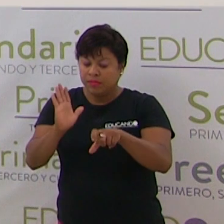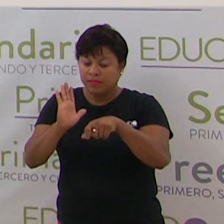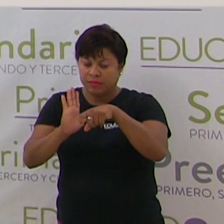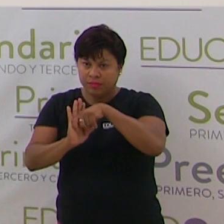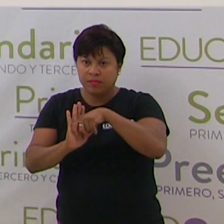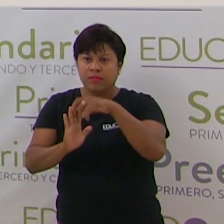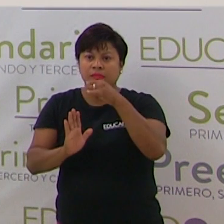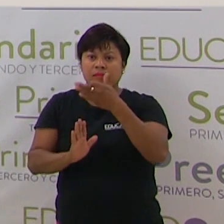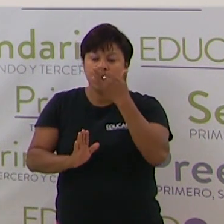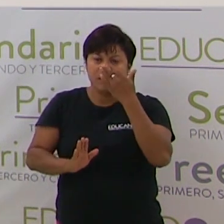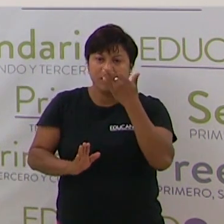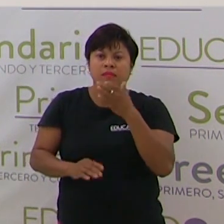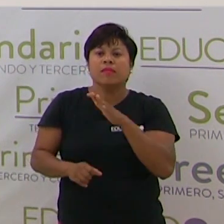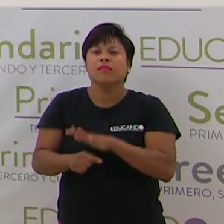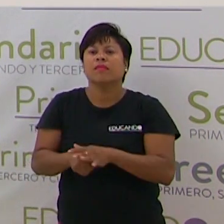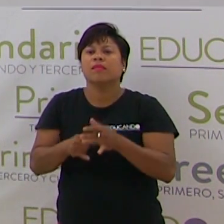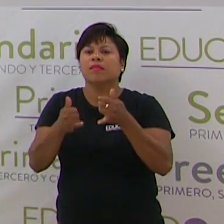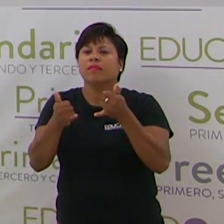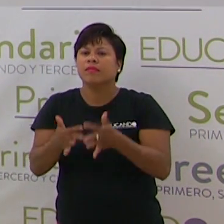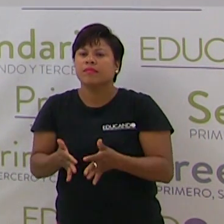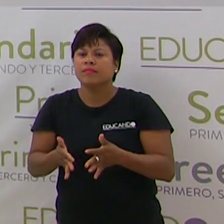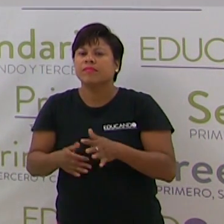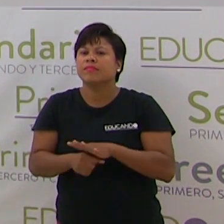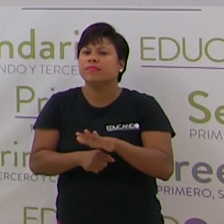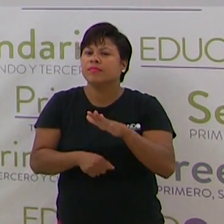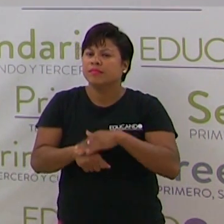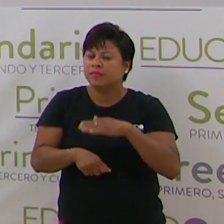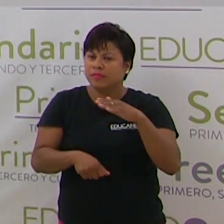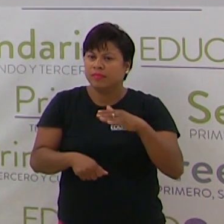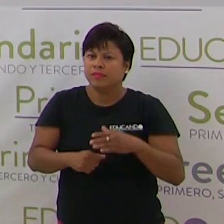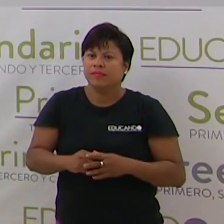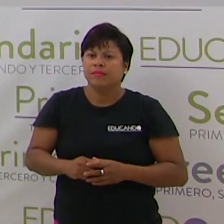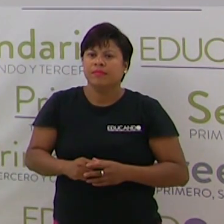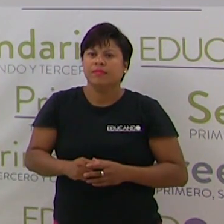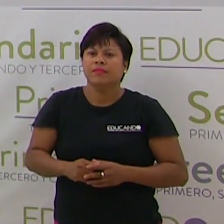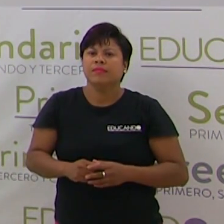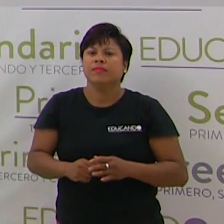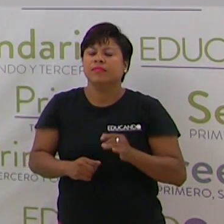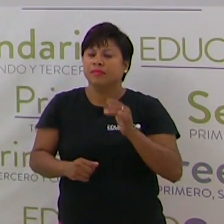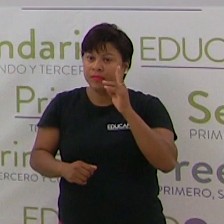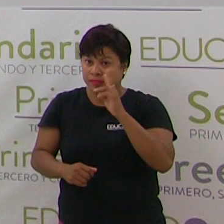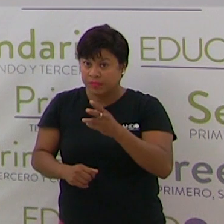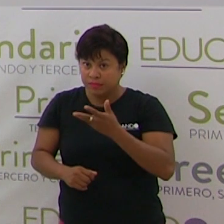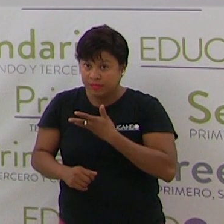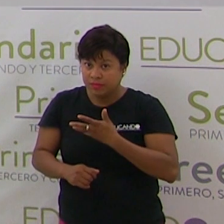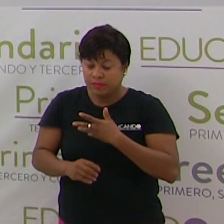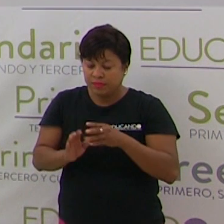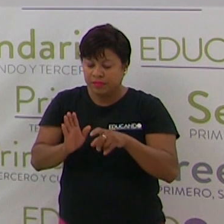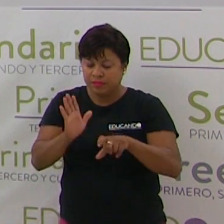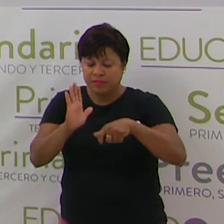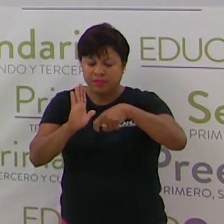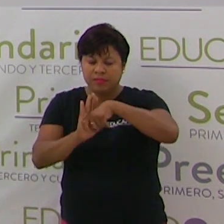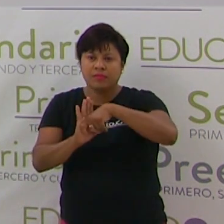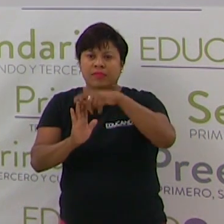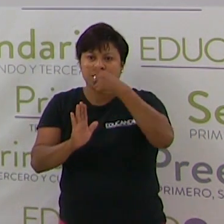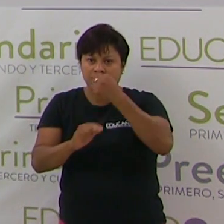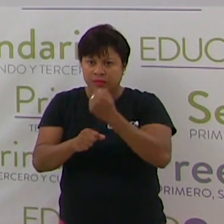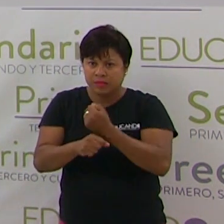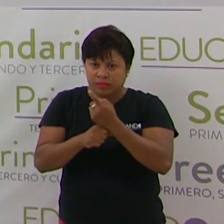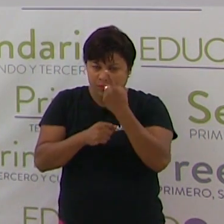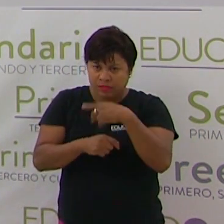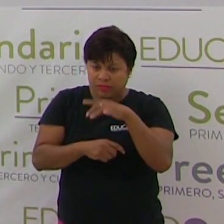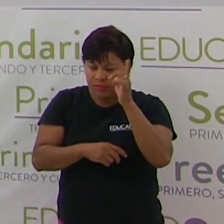rosa, ¿cuál pesa más? ¿Sí has tenido en tu mano una herradura, de esas que le ponen a los